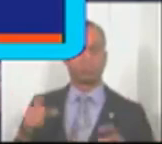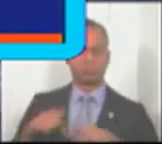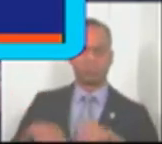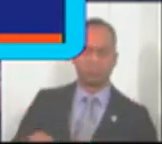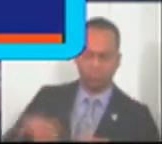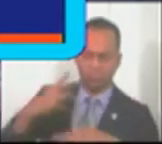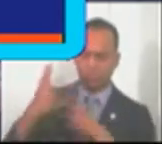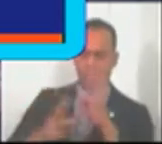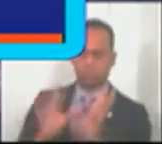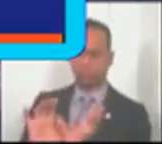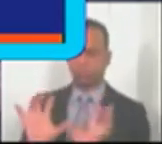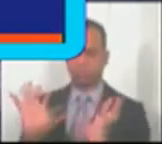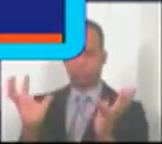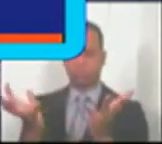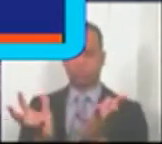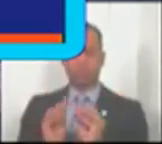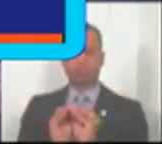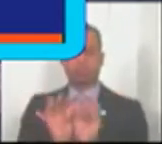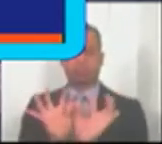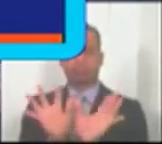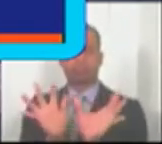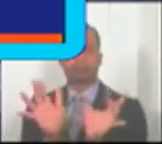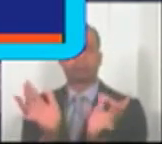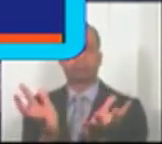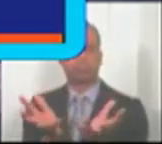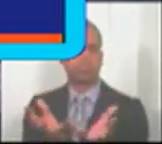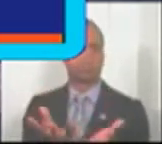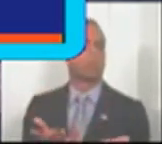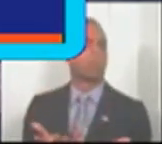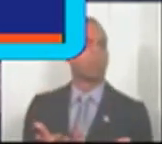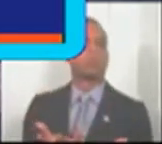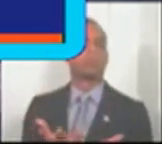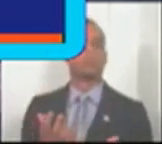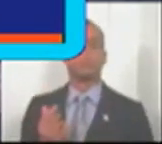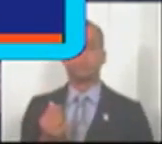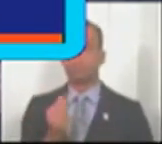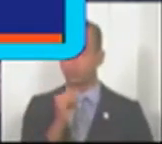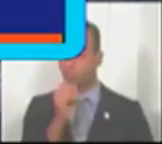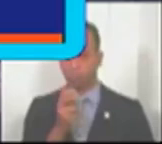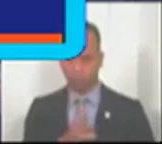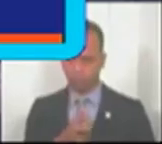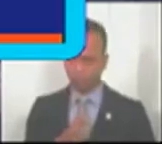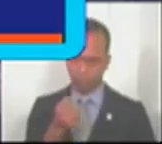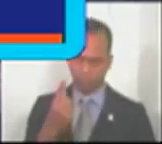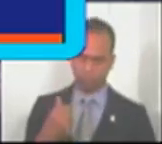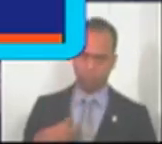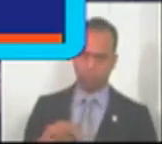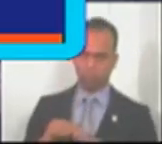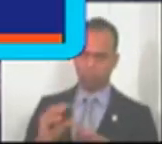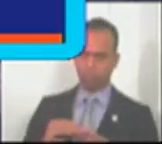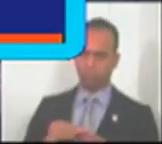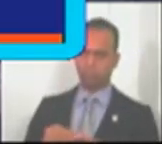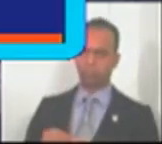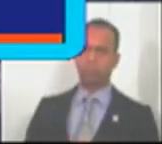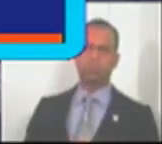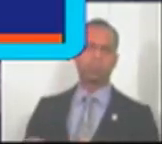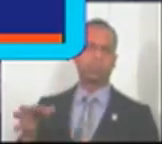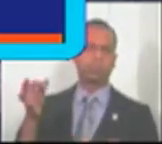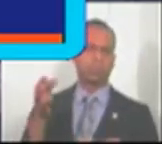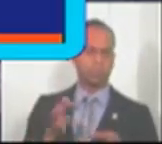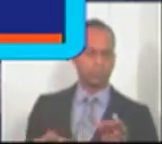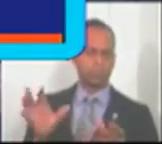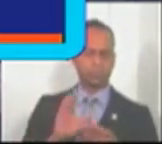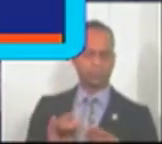globalización. No era tan difícil de entender, y a mí no me gusta mucho hablar en abstracto, prefiero las anécdotas,